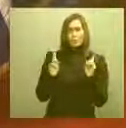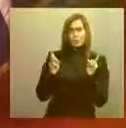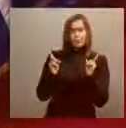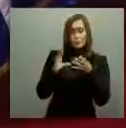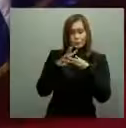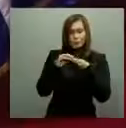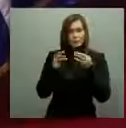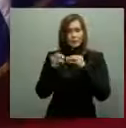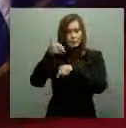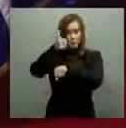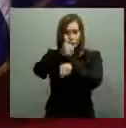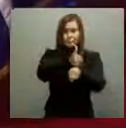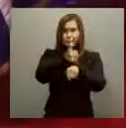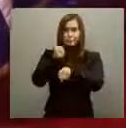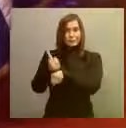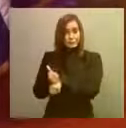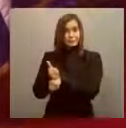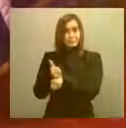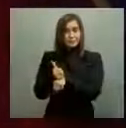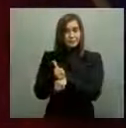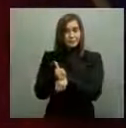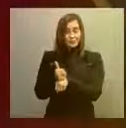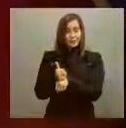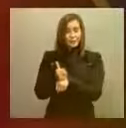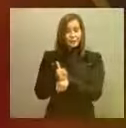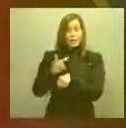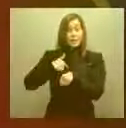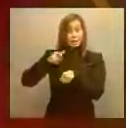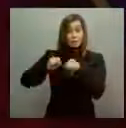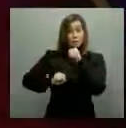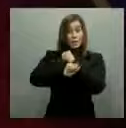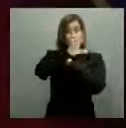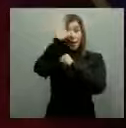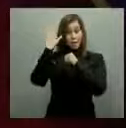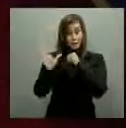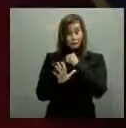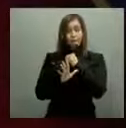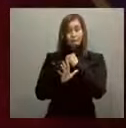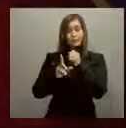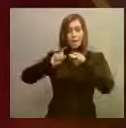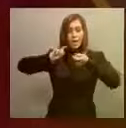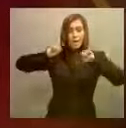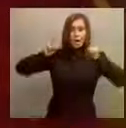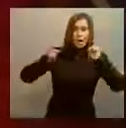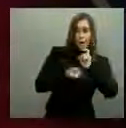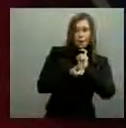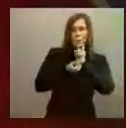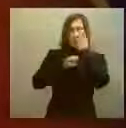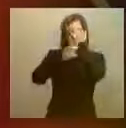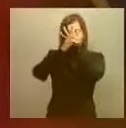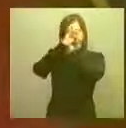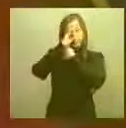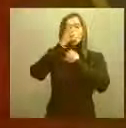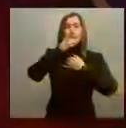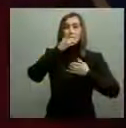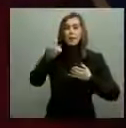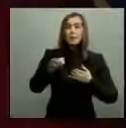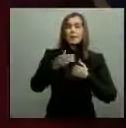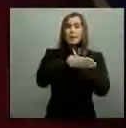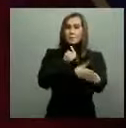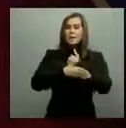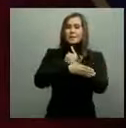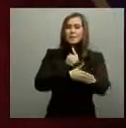situar. Nuestra apuesta es clara y transformadora: cambiar la República Dominicana para ser el